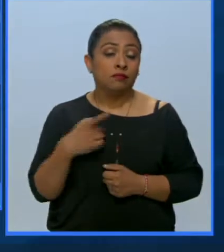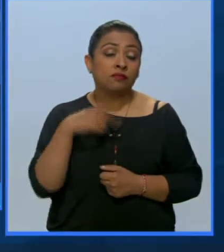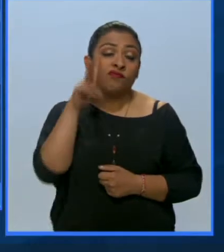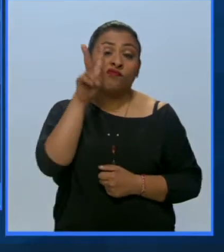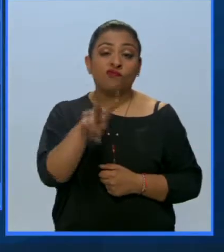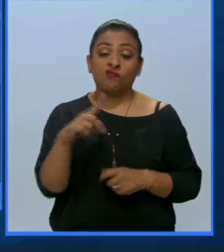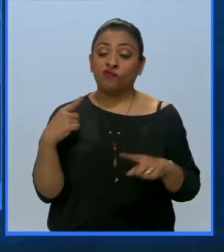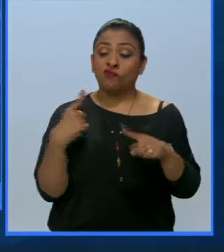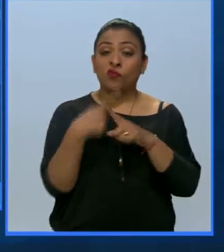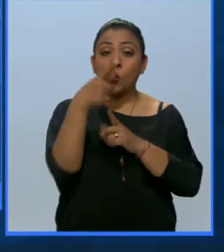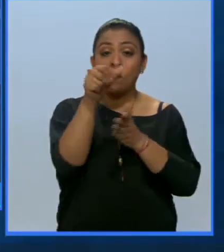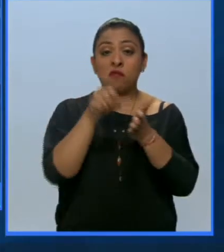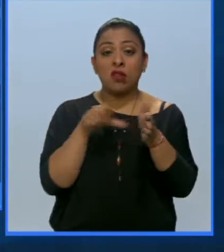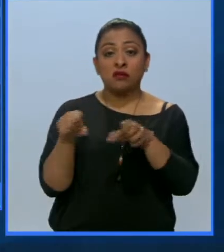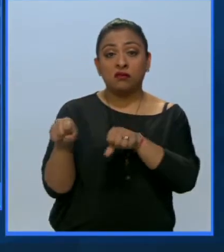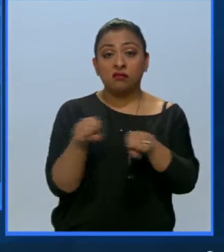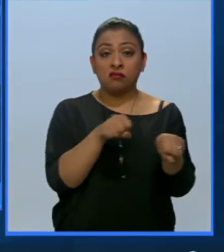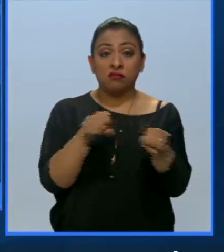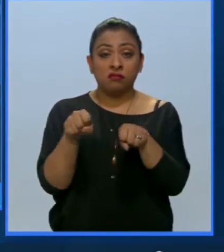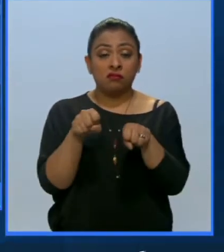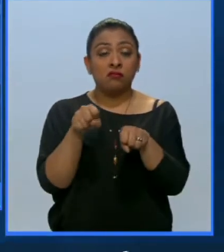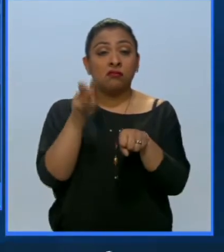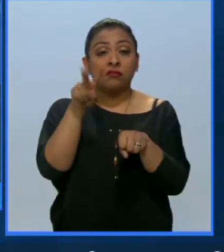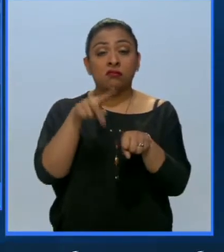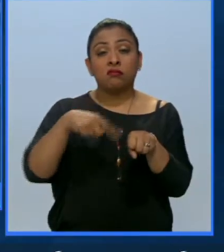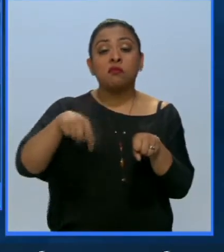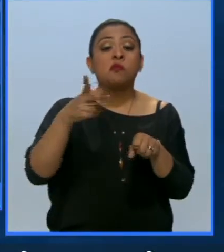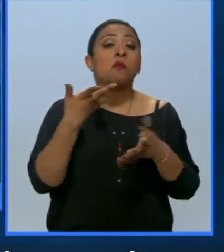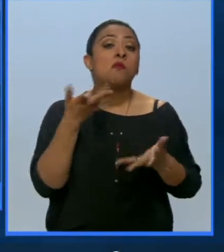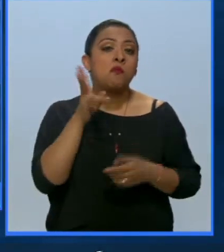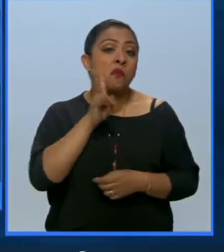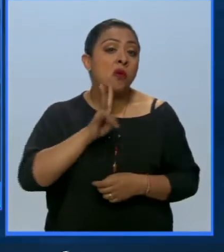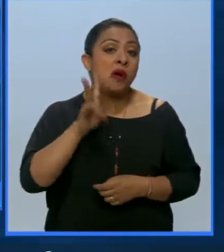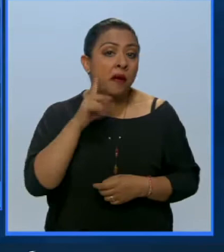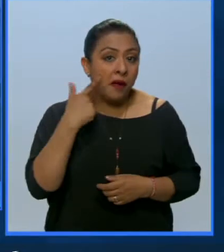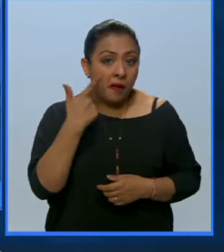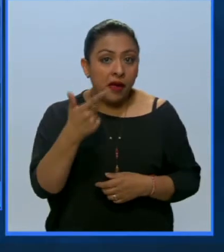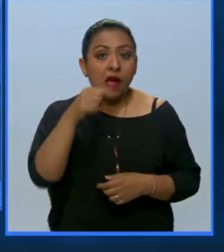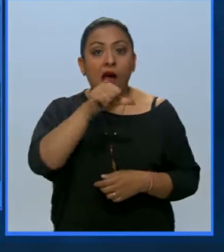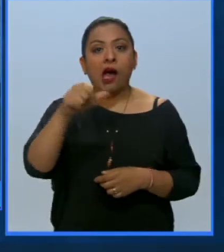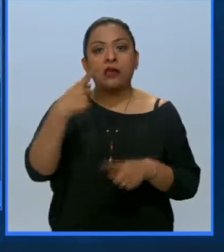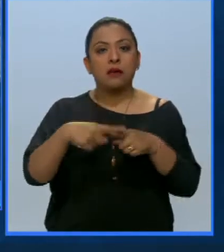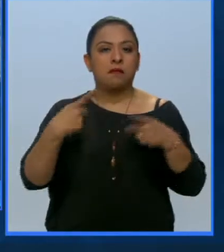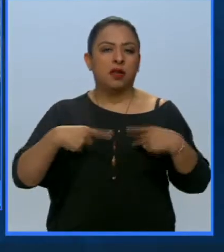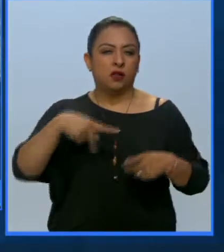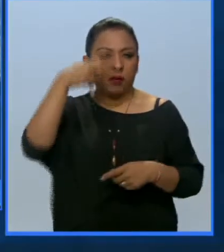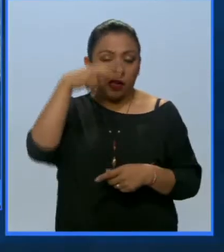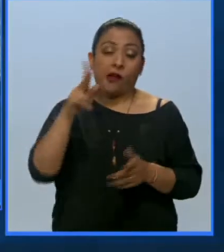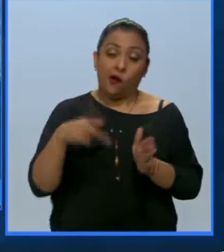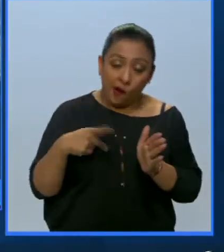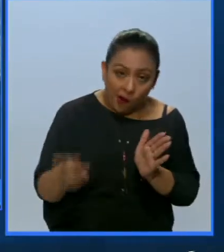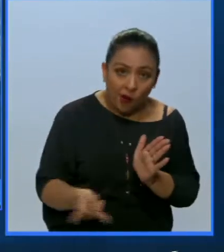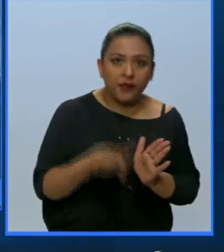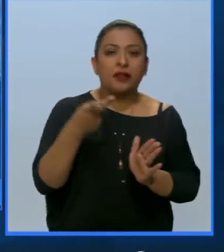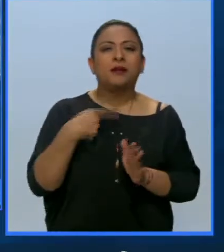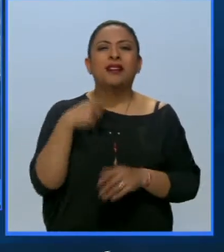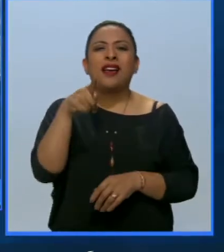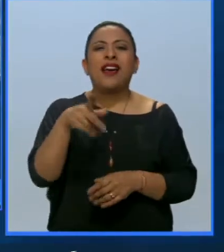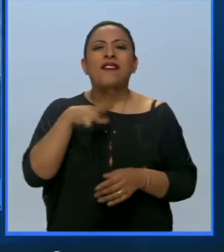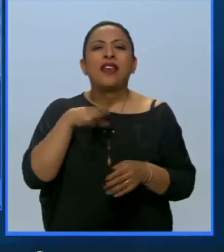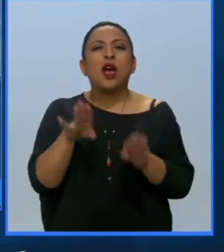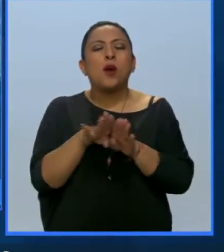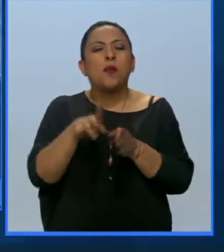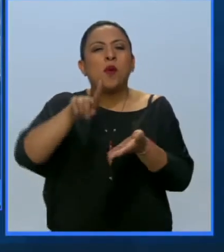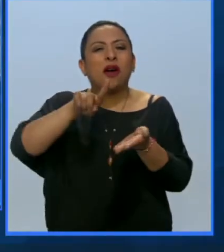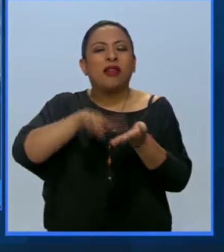Efectivamente, se cumple un mes del sismo que nos puso a prueba a los mexicanos nuevamente, una vez más. Y la herida, que aún